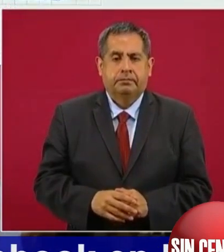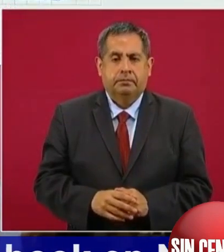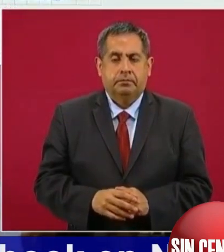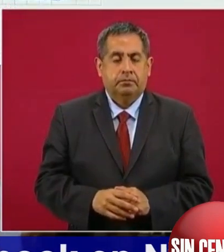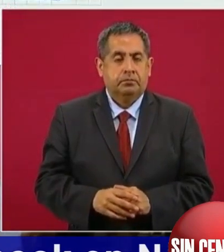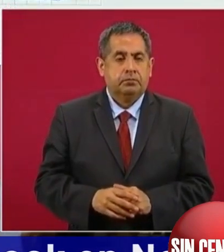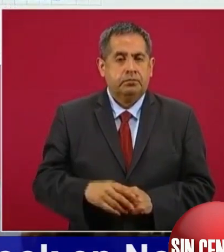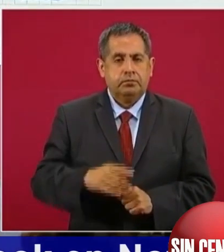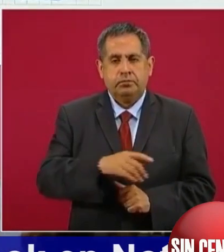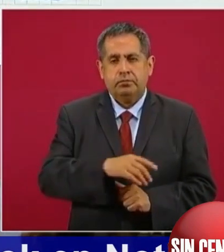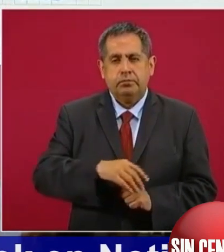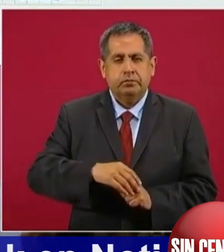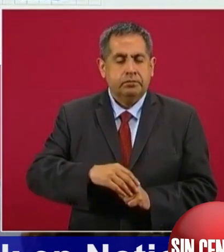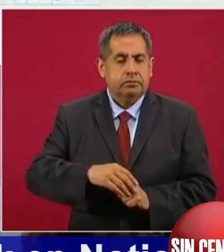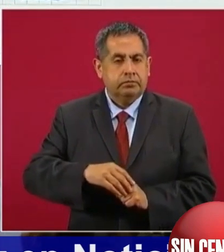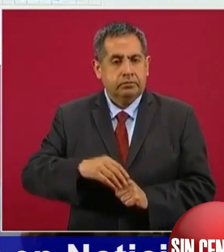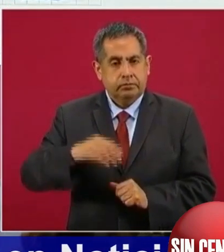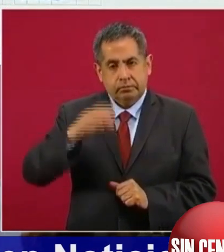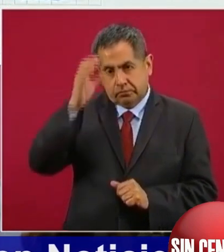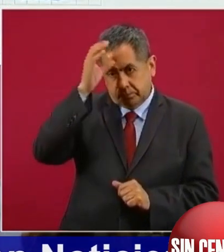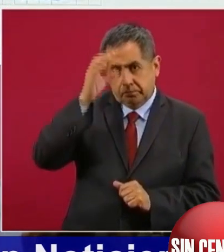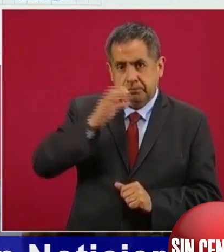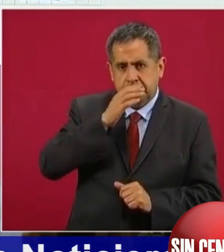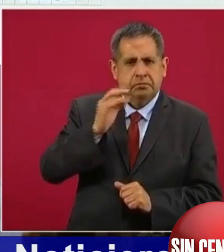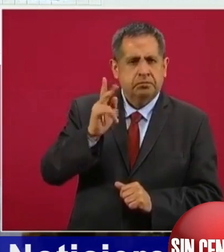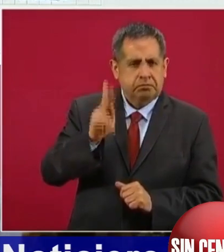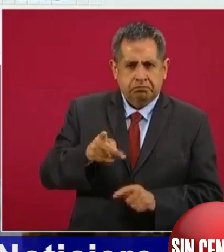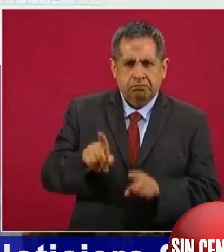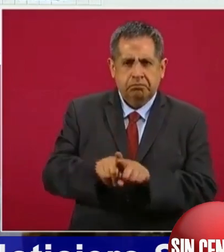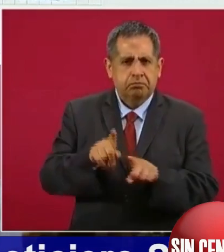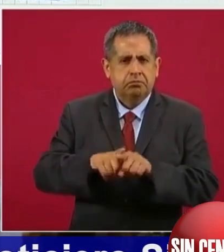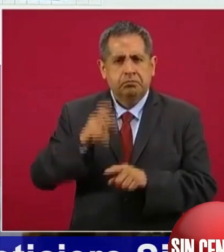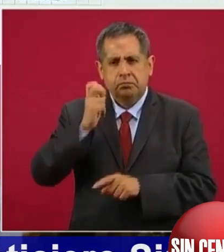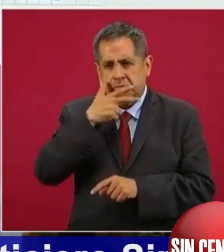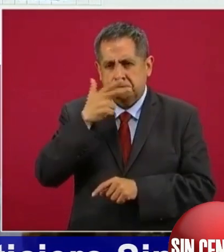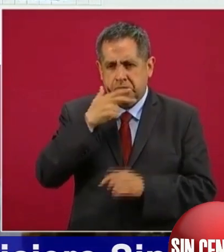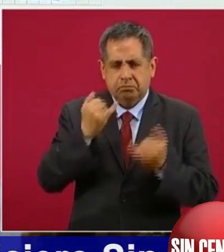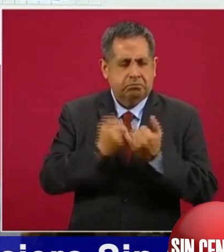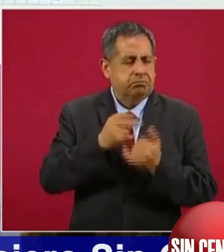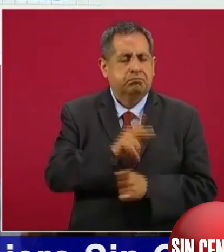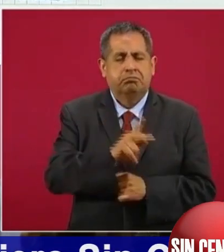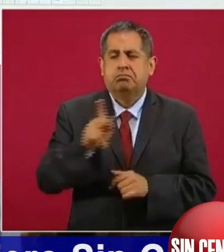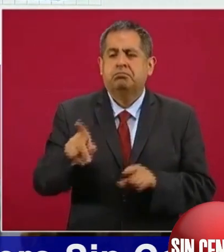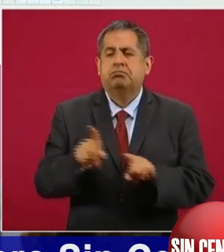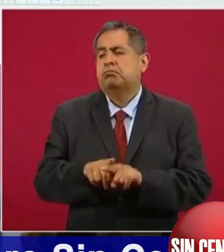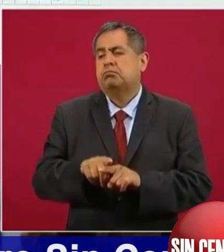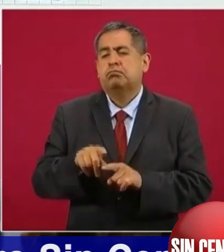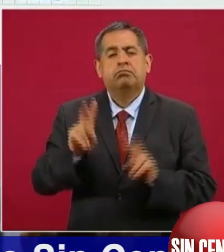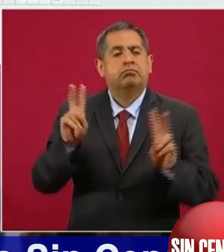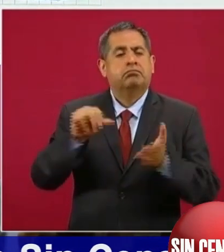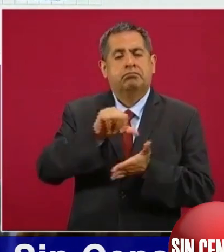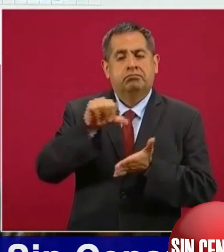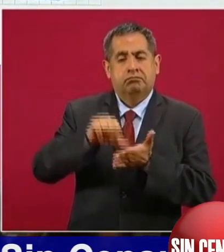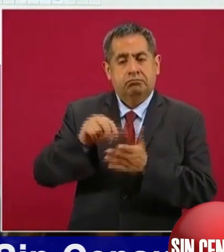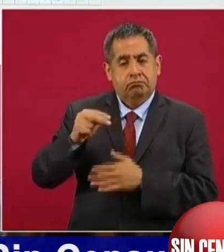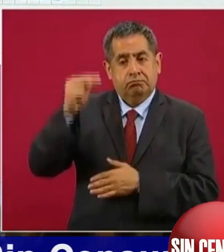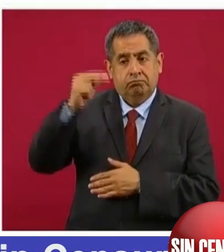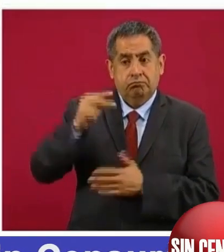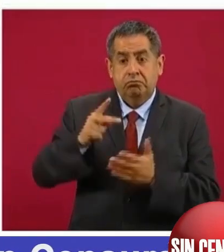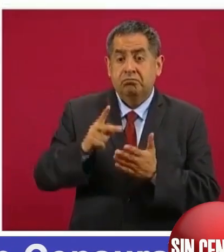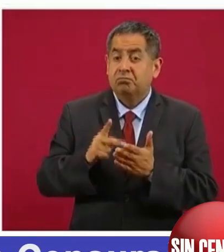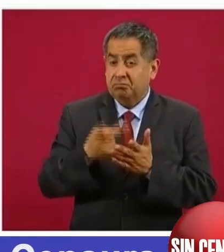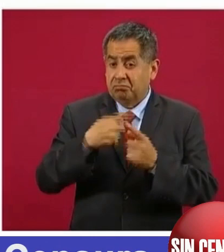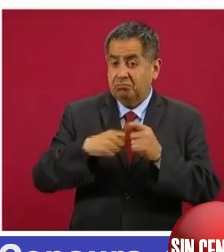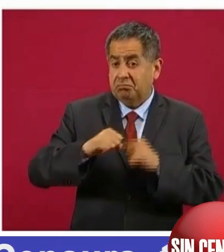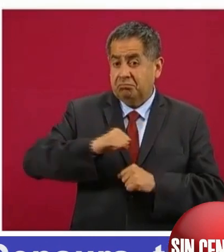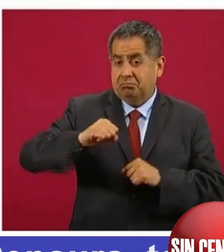Coahuila es el segundo de los estados que, igual que Chihuahua, en este conglomerado de 5 a 7 estados en la zona centro-norte, tuvo un repunte.